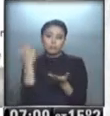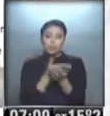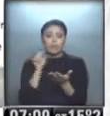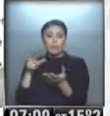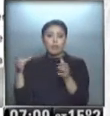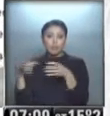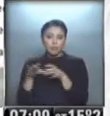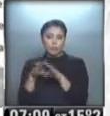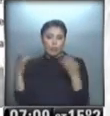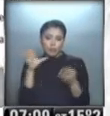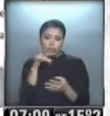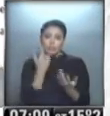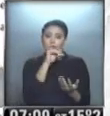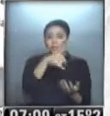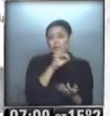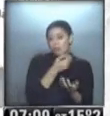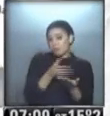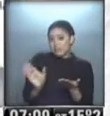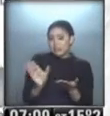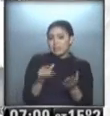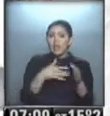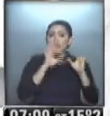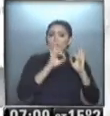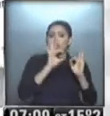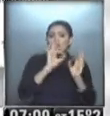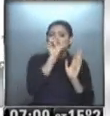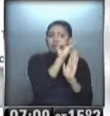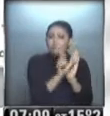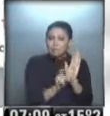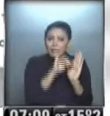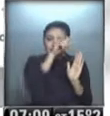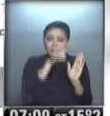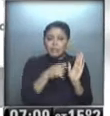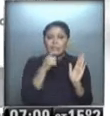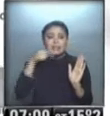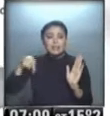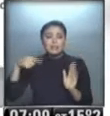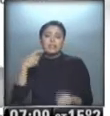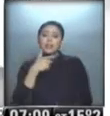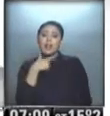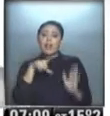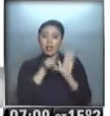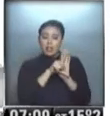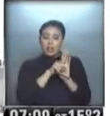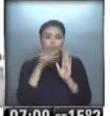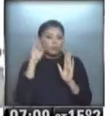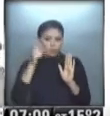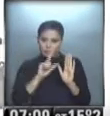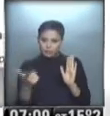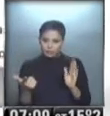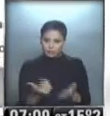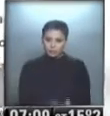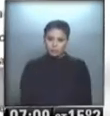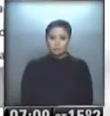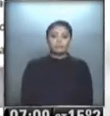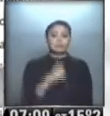Puede aceptarlo o rechazarlo en forma parcial o total si no respeta la Ley de Servicios de Comunicación Audiovisual. Las